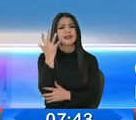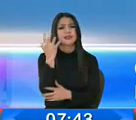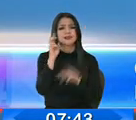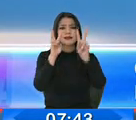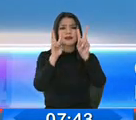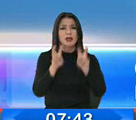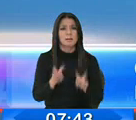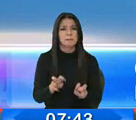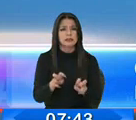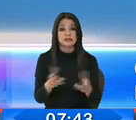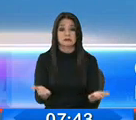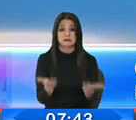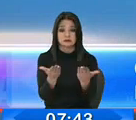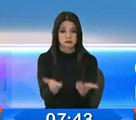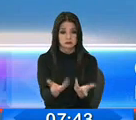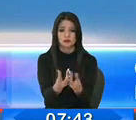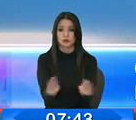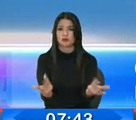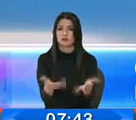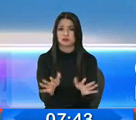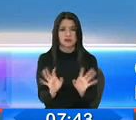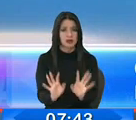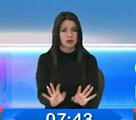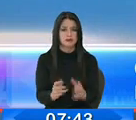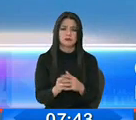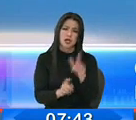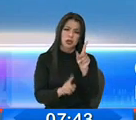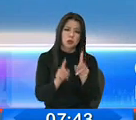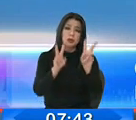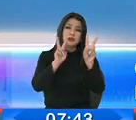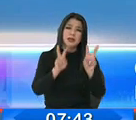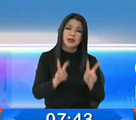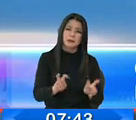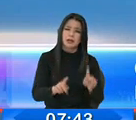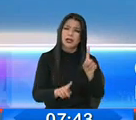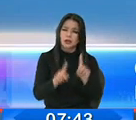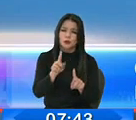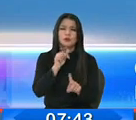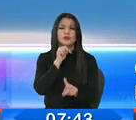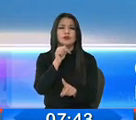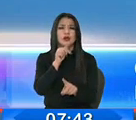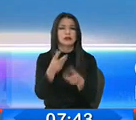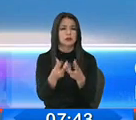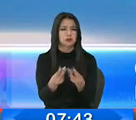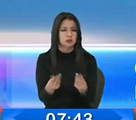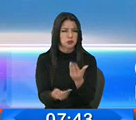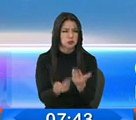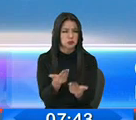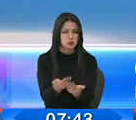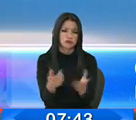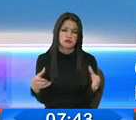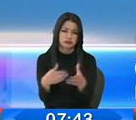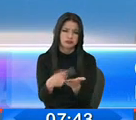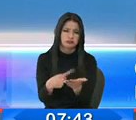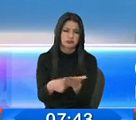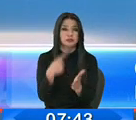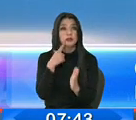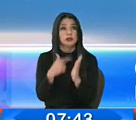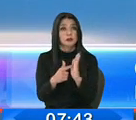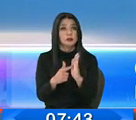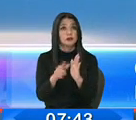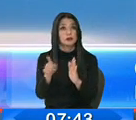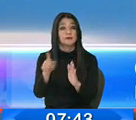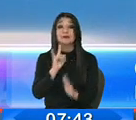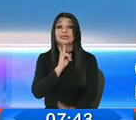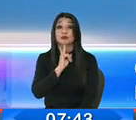que estaban ahí sobre la mesa han sido resueltos. Obviamente quedan algunos temas más sobre la mesa que tenemos que discutirlos. Por ejemplo, hay alguna